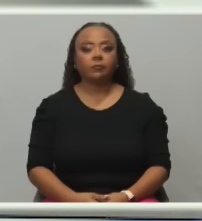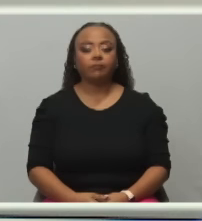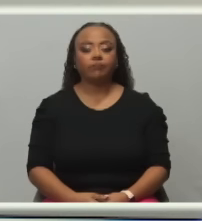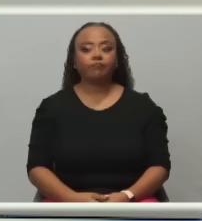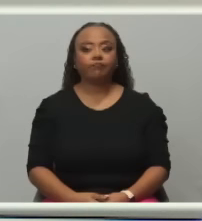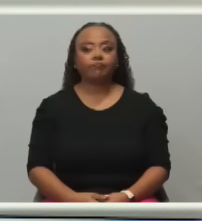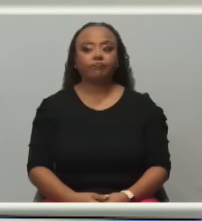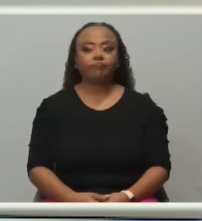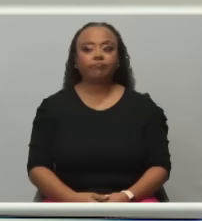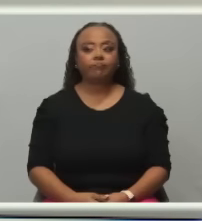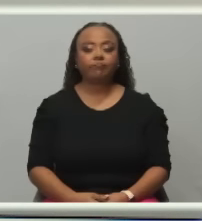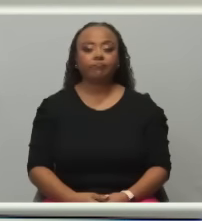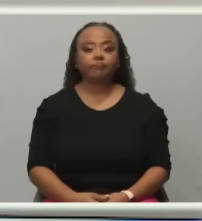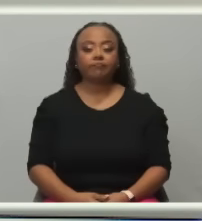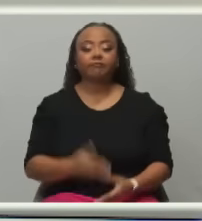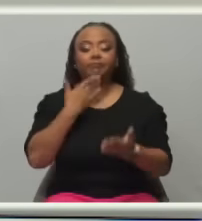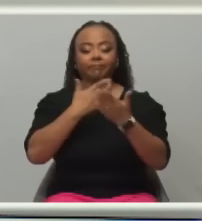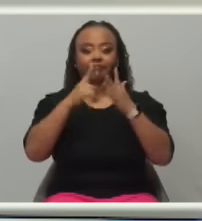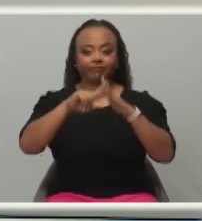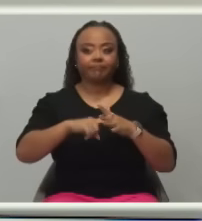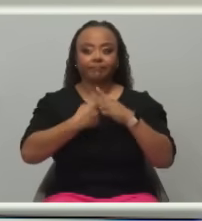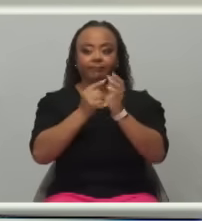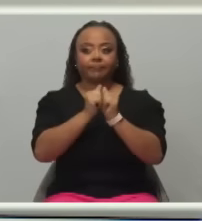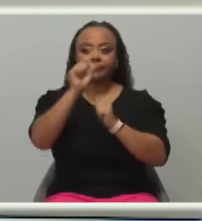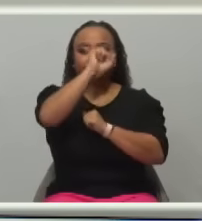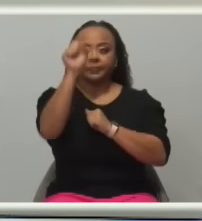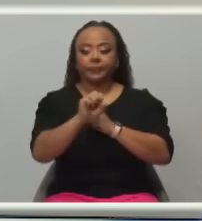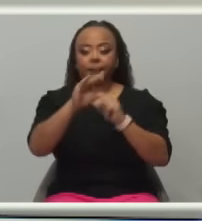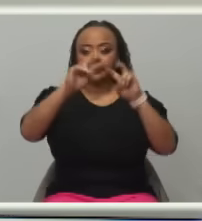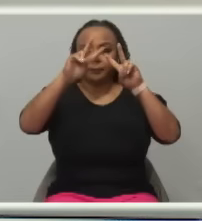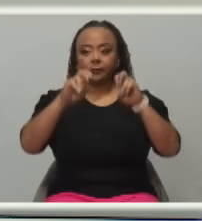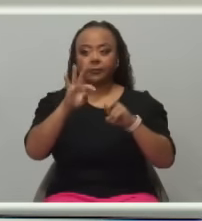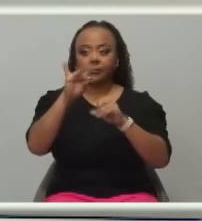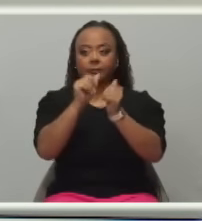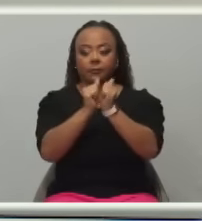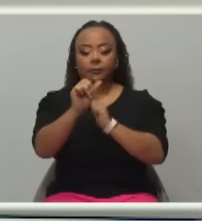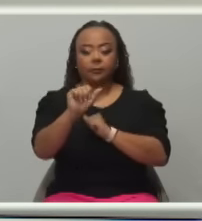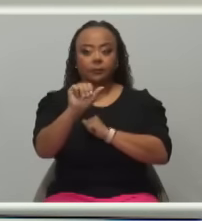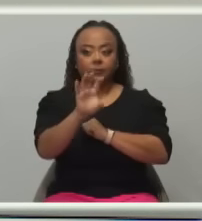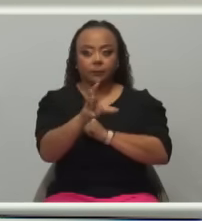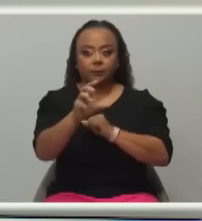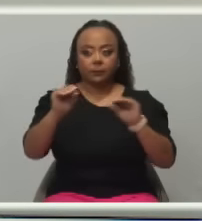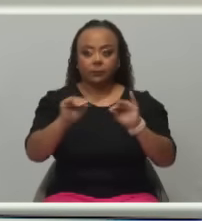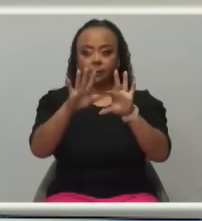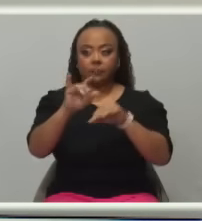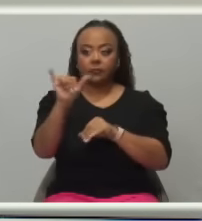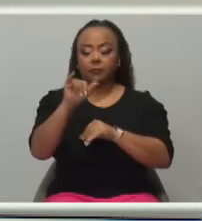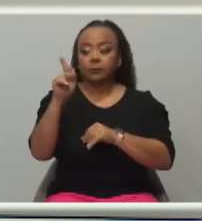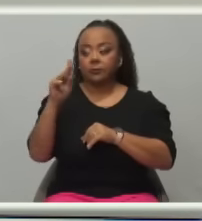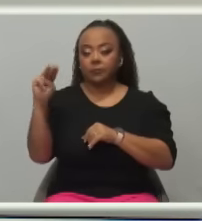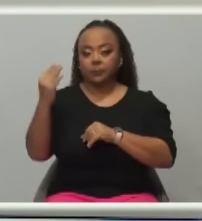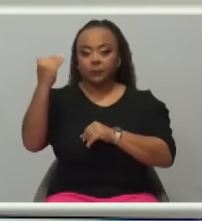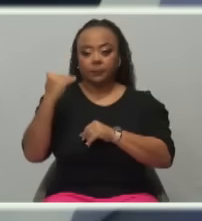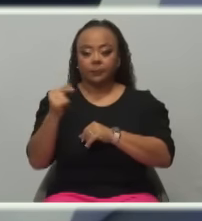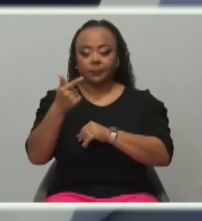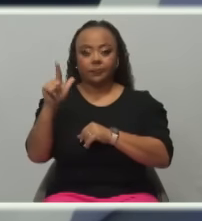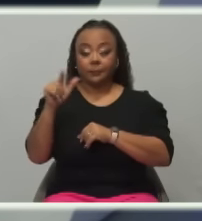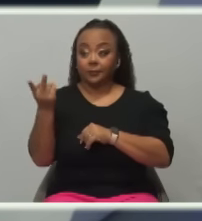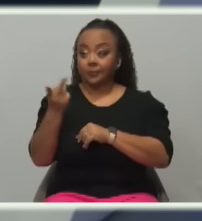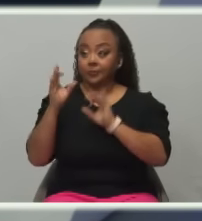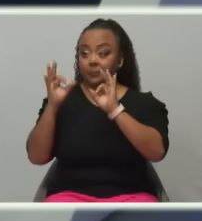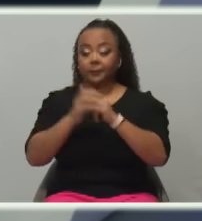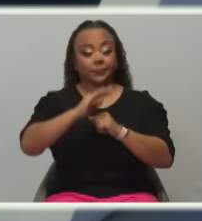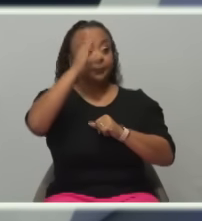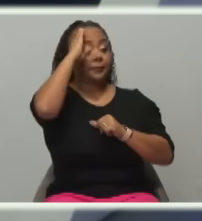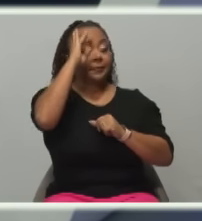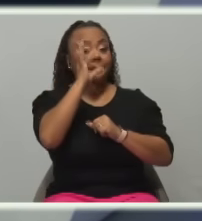bueno bueno arrancamos con sapriza y lo analizábamos en tigos por radio en la mañana también con Cristian muero Gustavo López señores Cómo están Hola